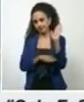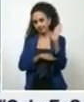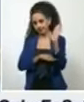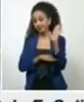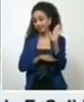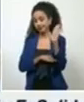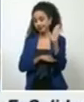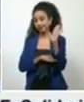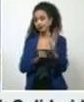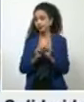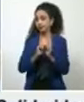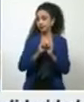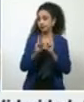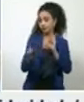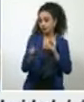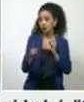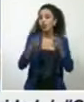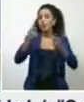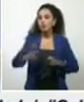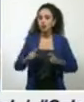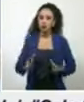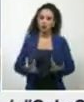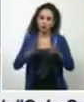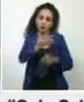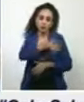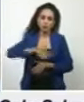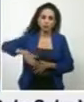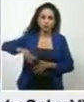que se deben de cumplimentar.